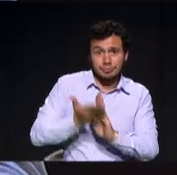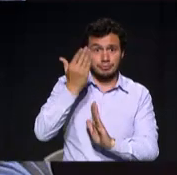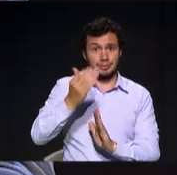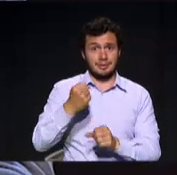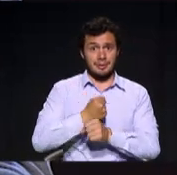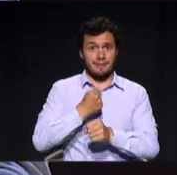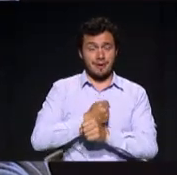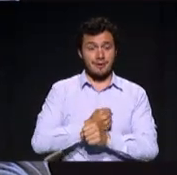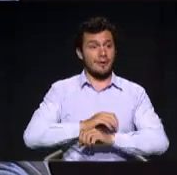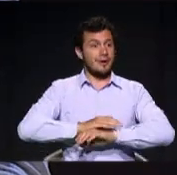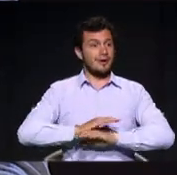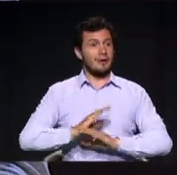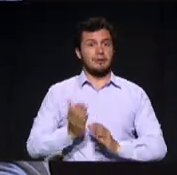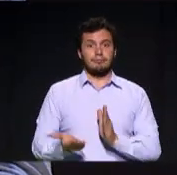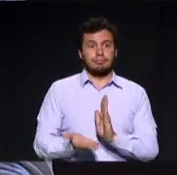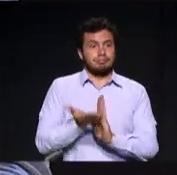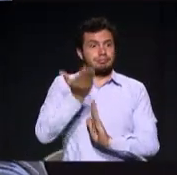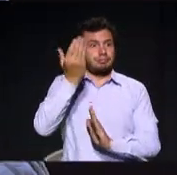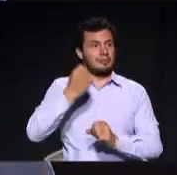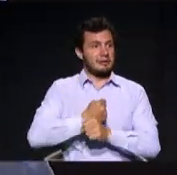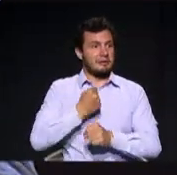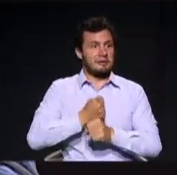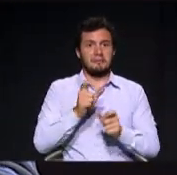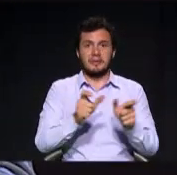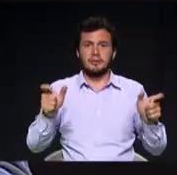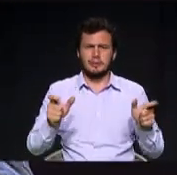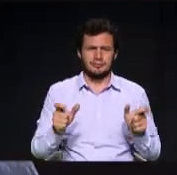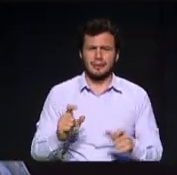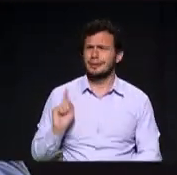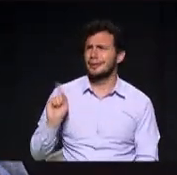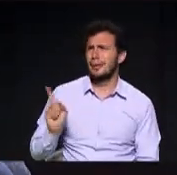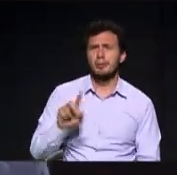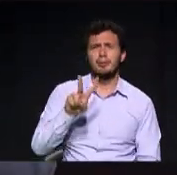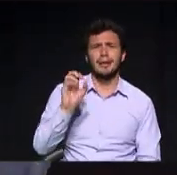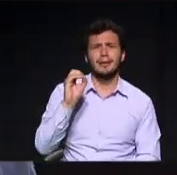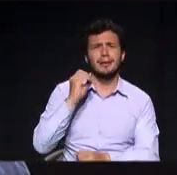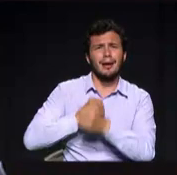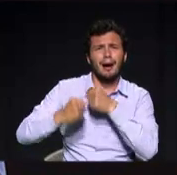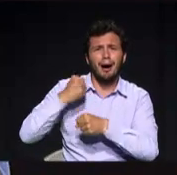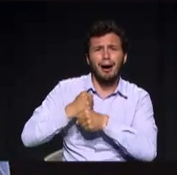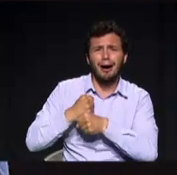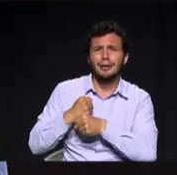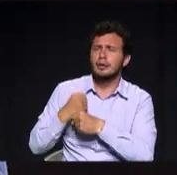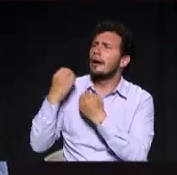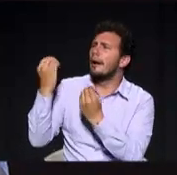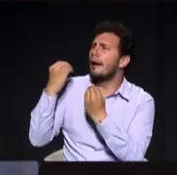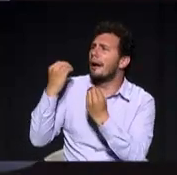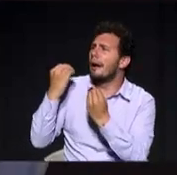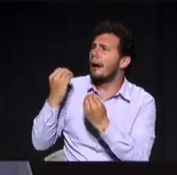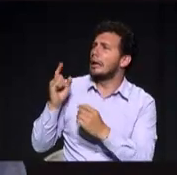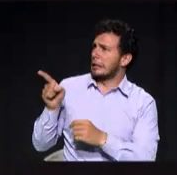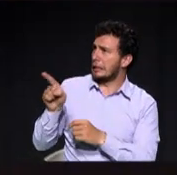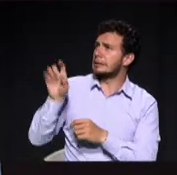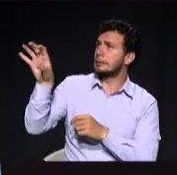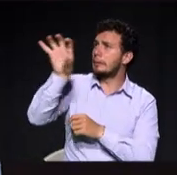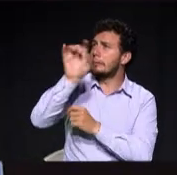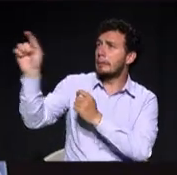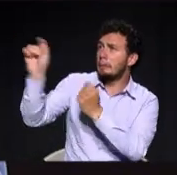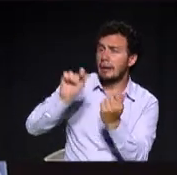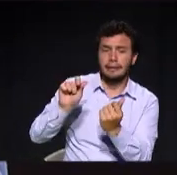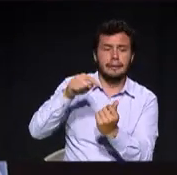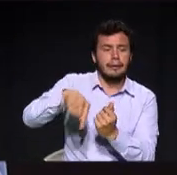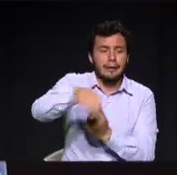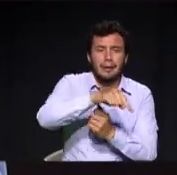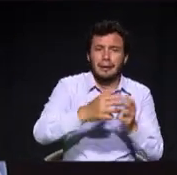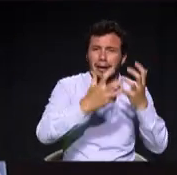que nos han vendido en colombia desde hace más de 20 años desde la apertura económica que sólo ha servido para quebrar las empresas nacionales y para hacerlos dependientes